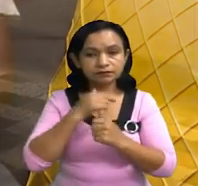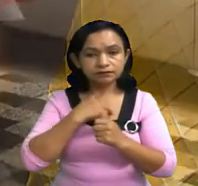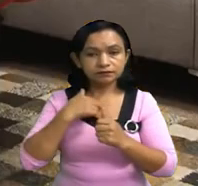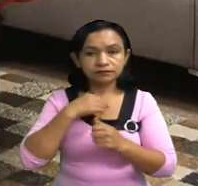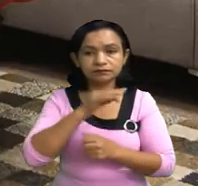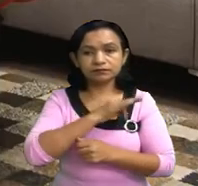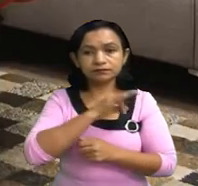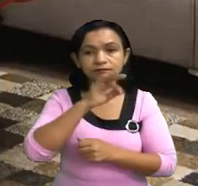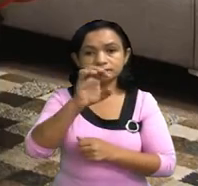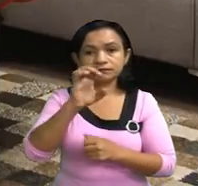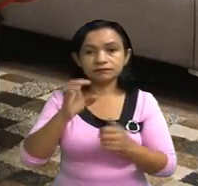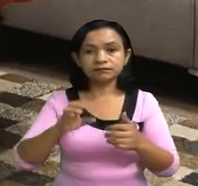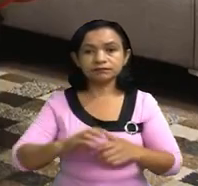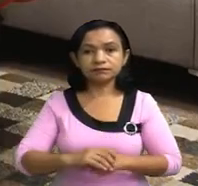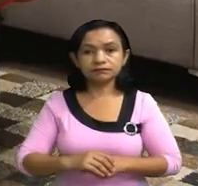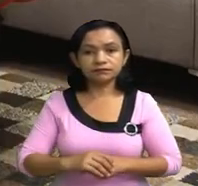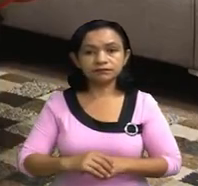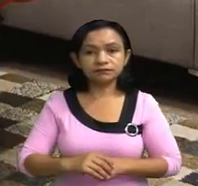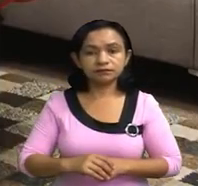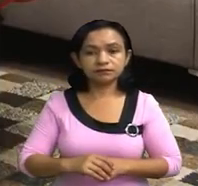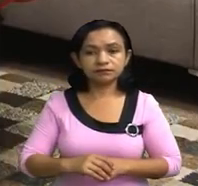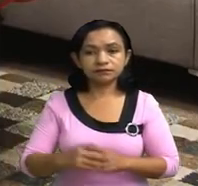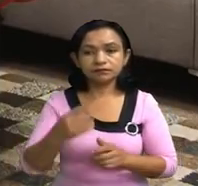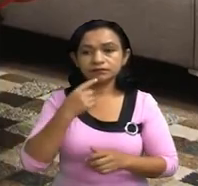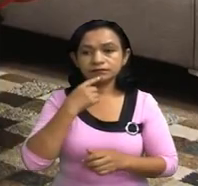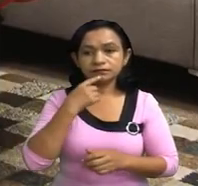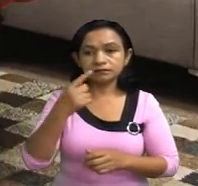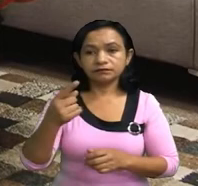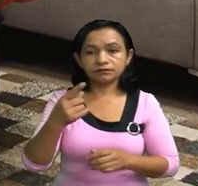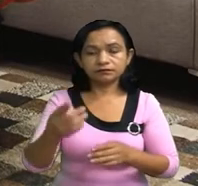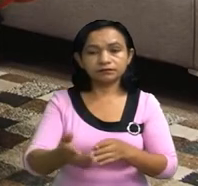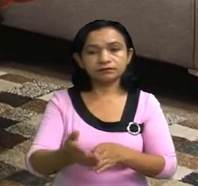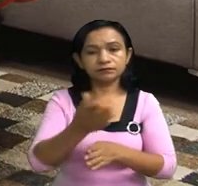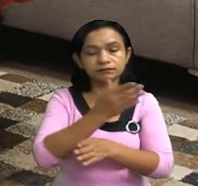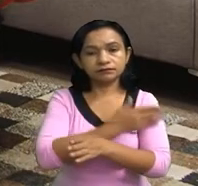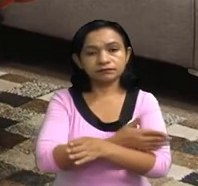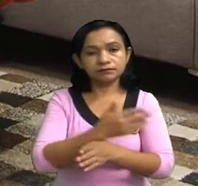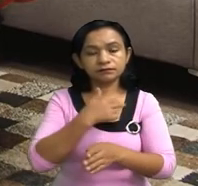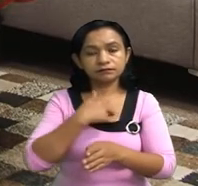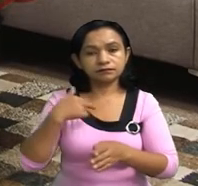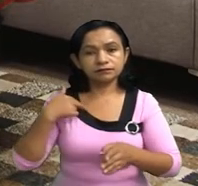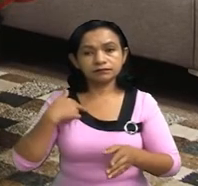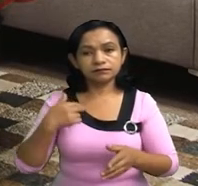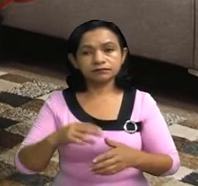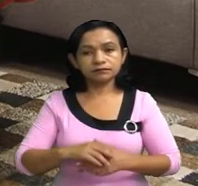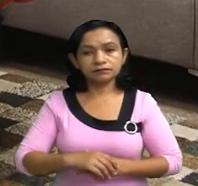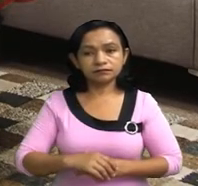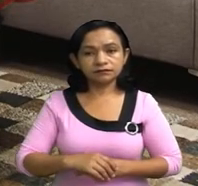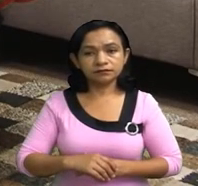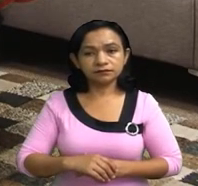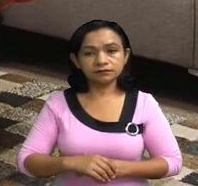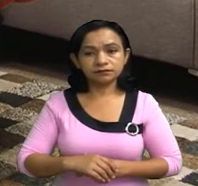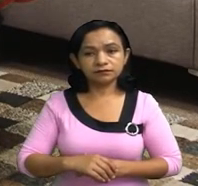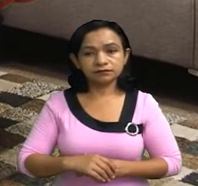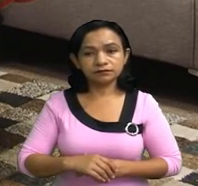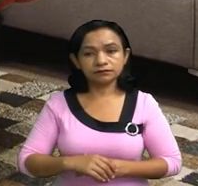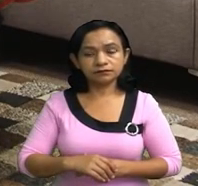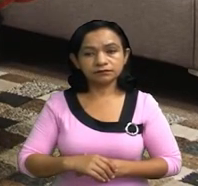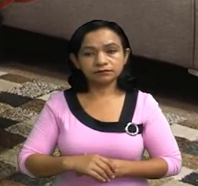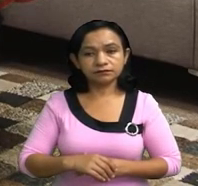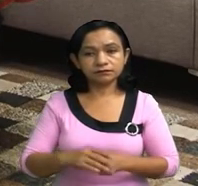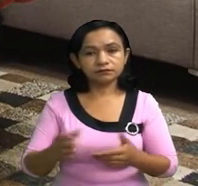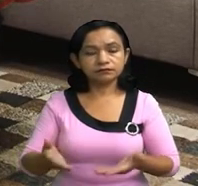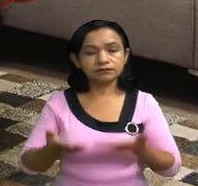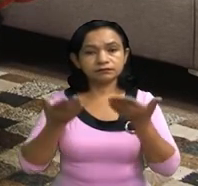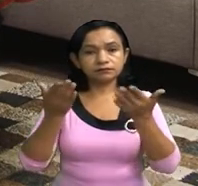fe. Nosotros lo dijimos el día que estuvimos haciendo la entrega de las instalaciones